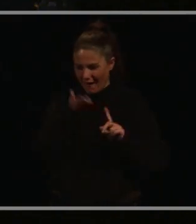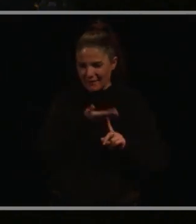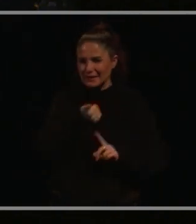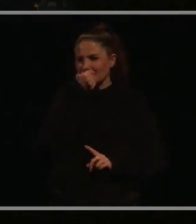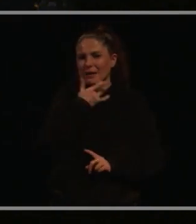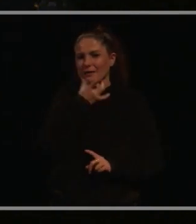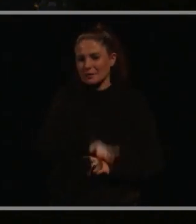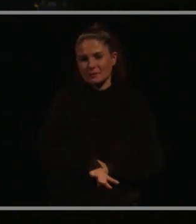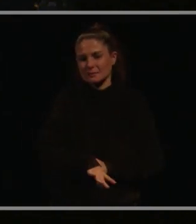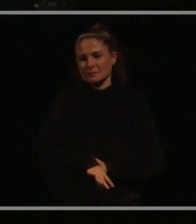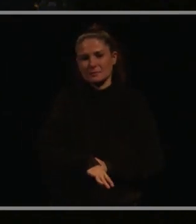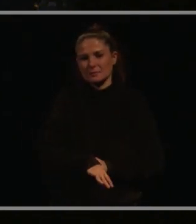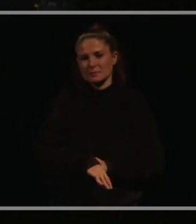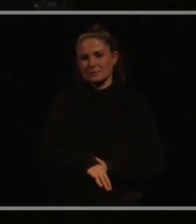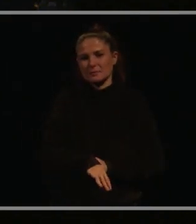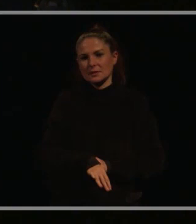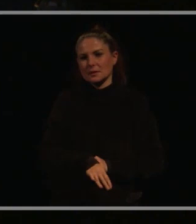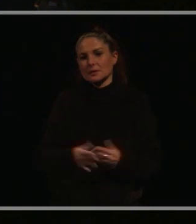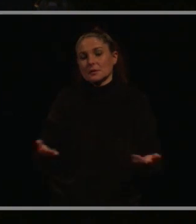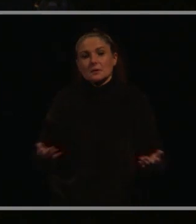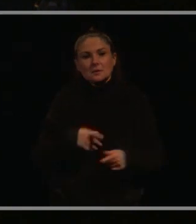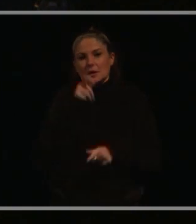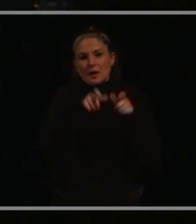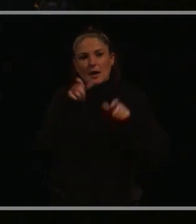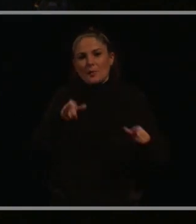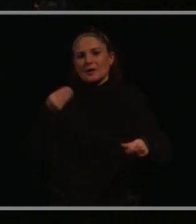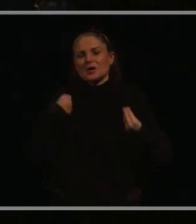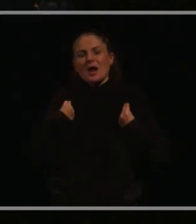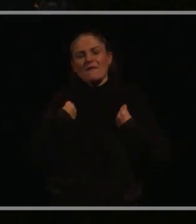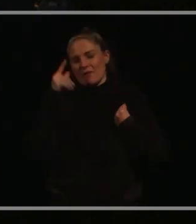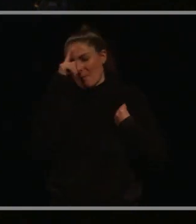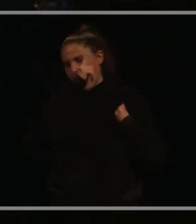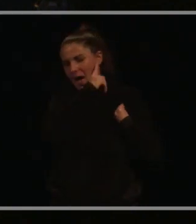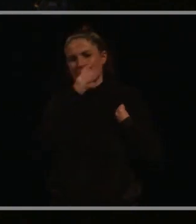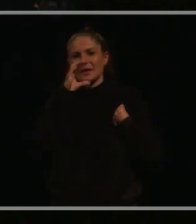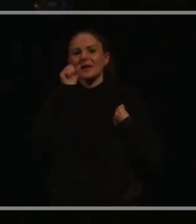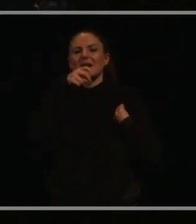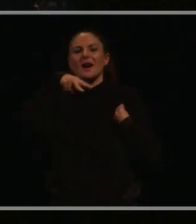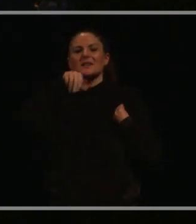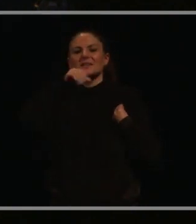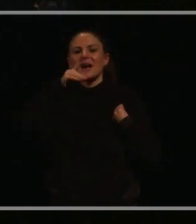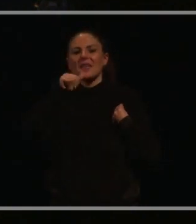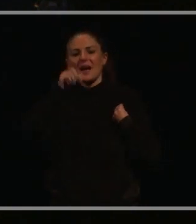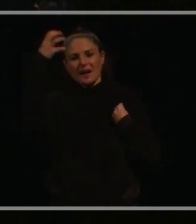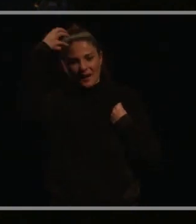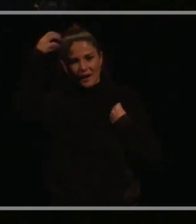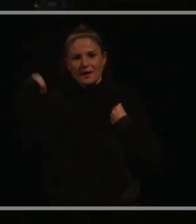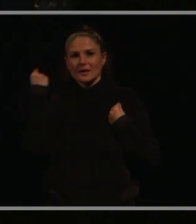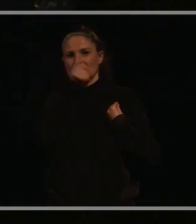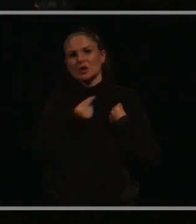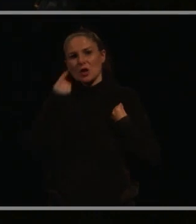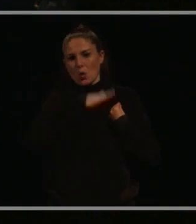pandemia, tenemos que hablar de las personas que viven en Cañada Real. Estos son dibujos de niños de la Cañada